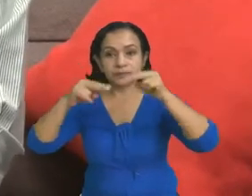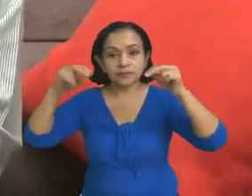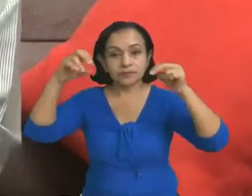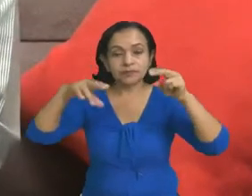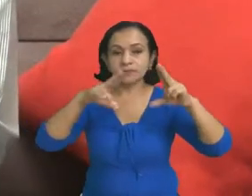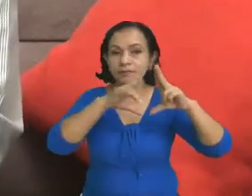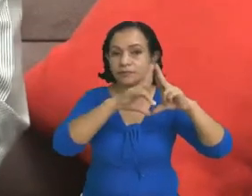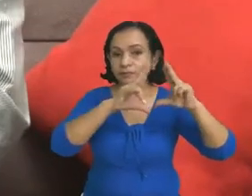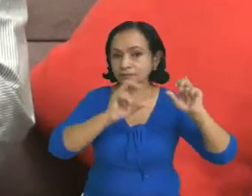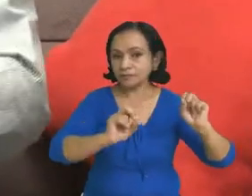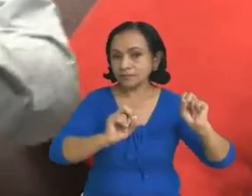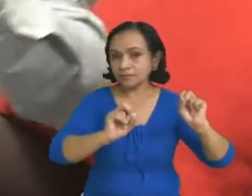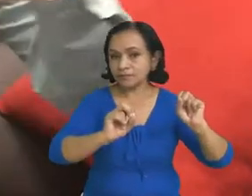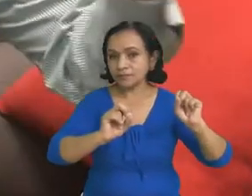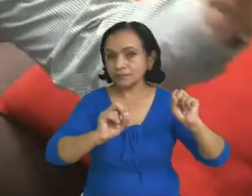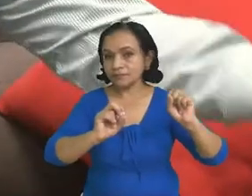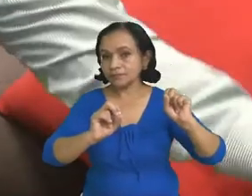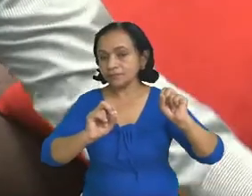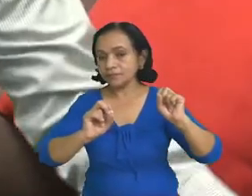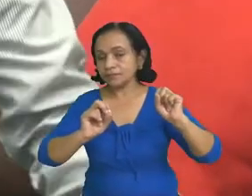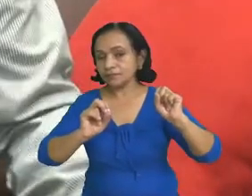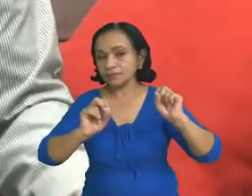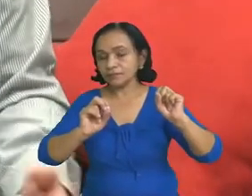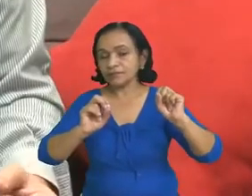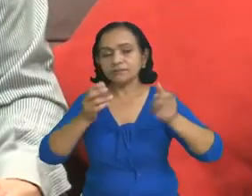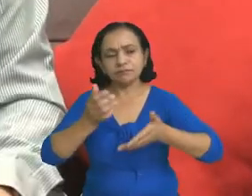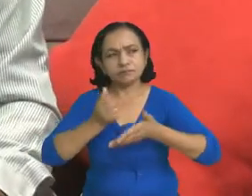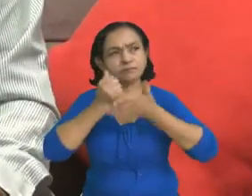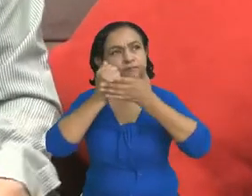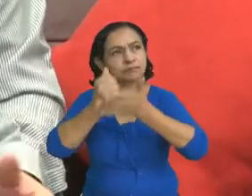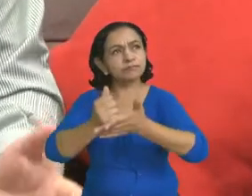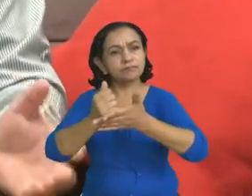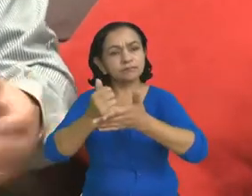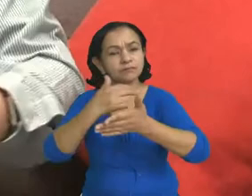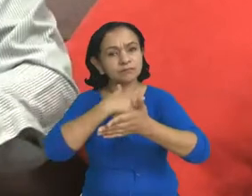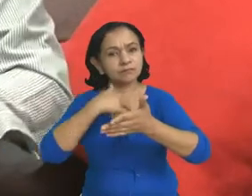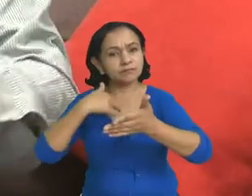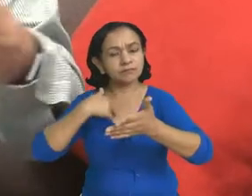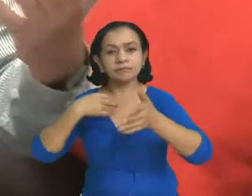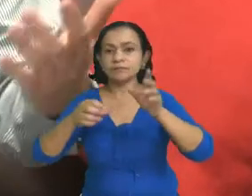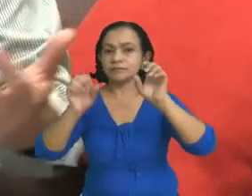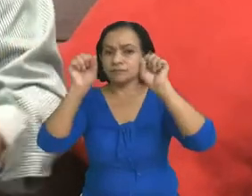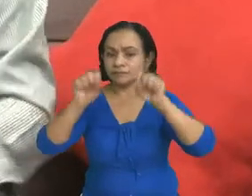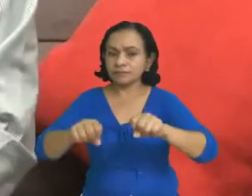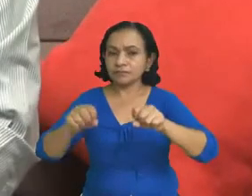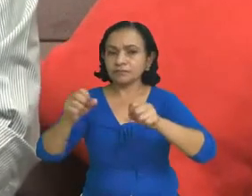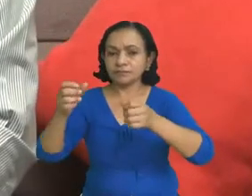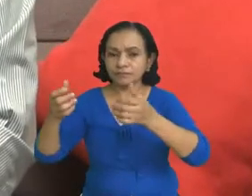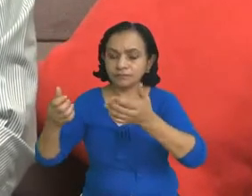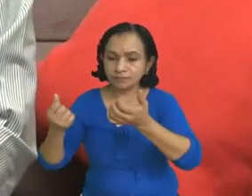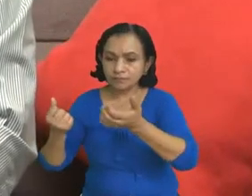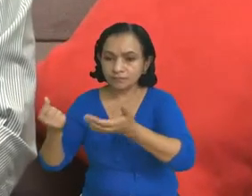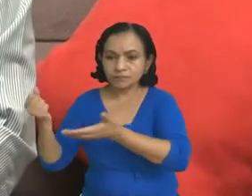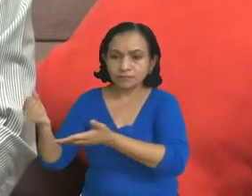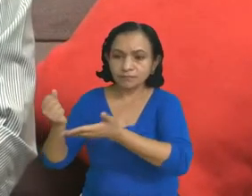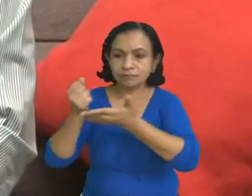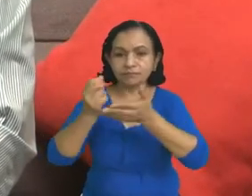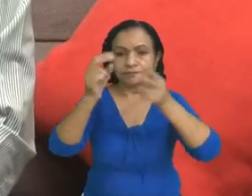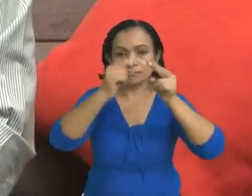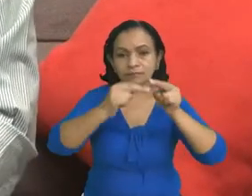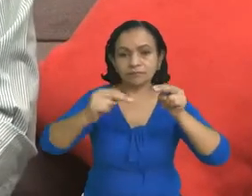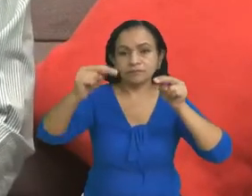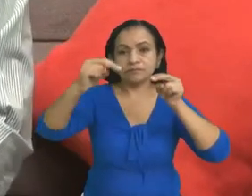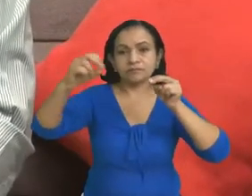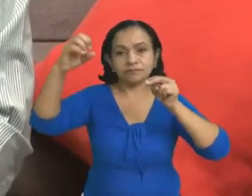en Nicaragua, pues esto nos brindará la oportunidad de que podamos ser abastecidos a través